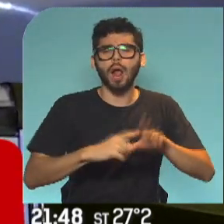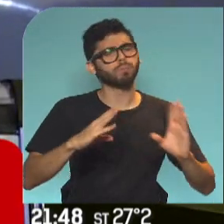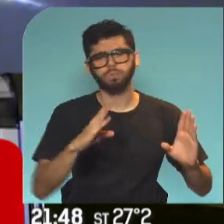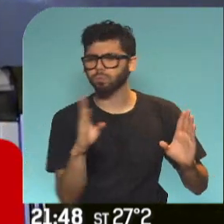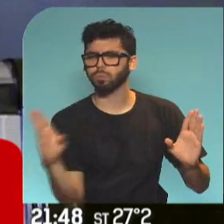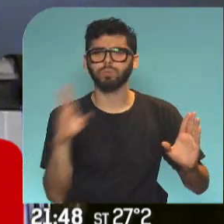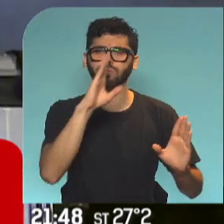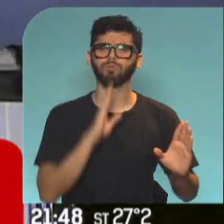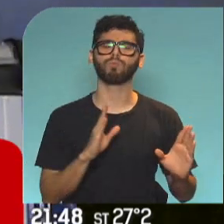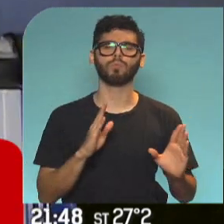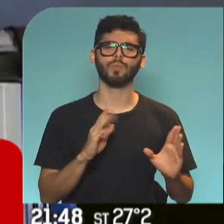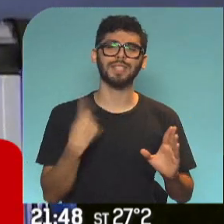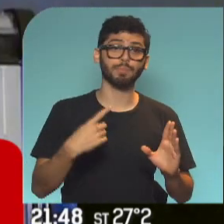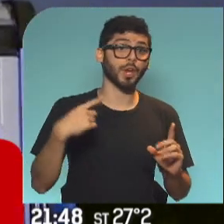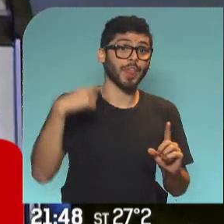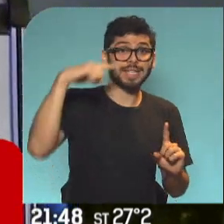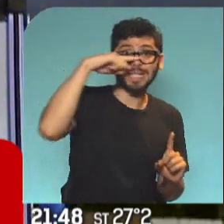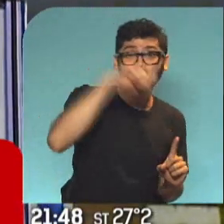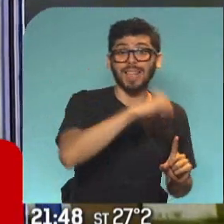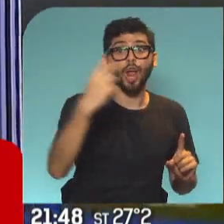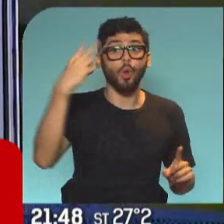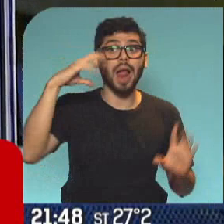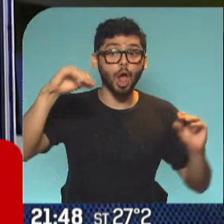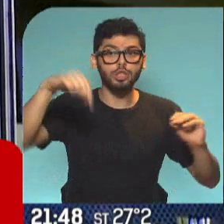horario, siempre de 19 a 21,